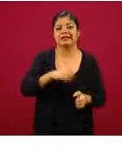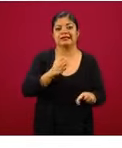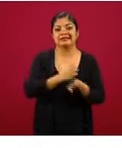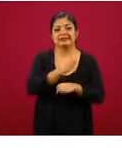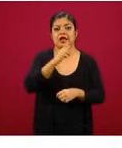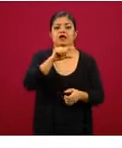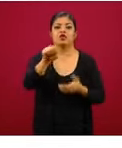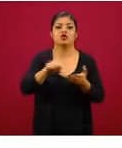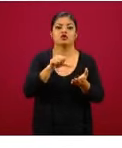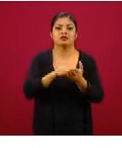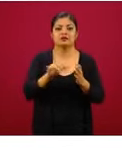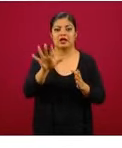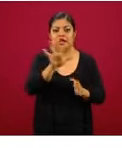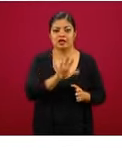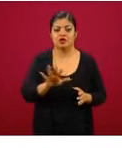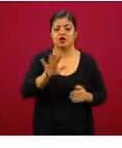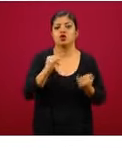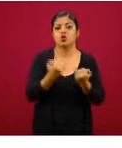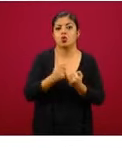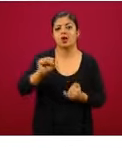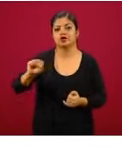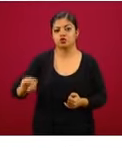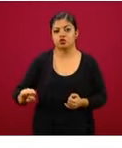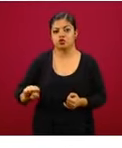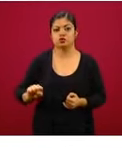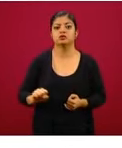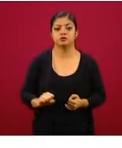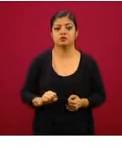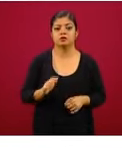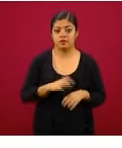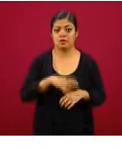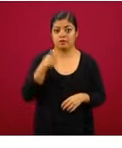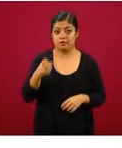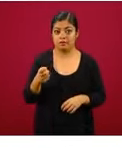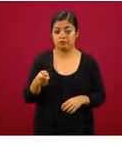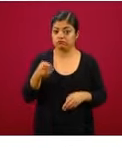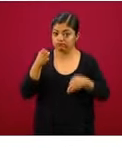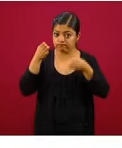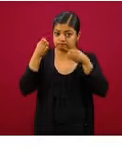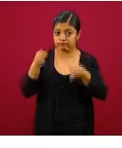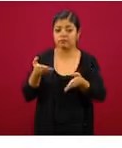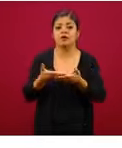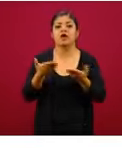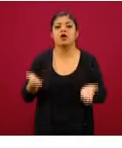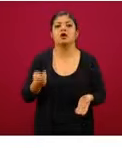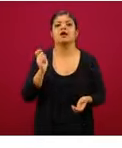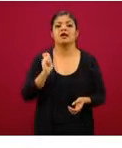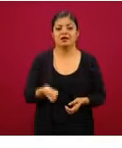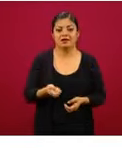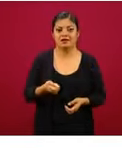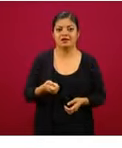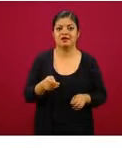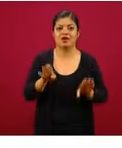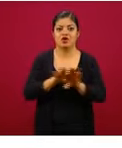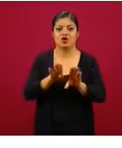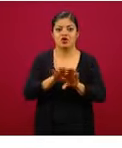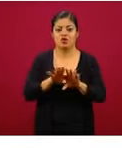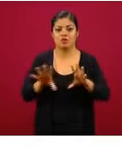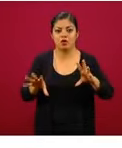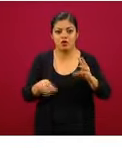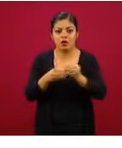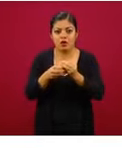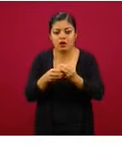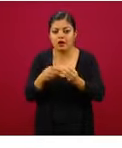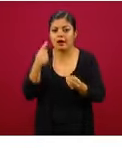como son del centro y algunas del sur, pero entonces ya con base en esta concentración obtenemos la tasa de incidencia y por lo tanto ahora sí